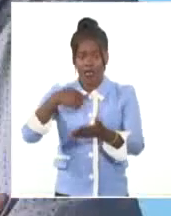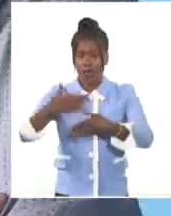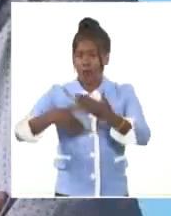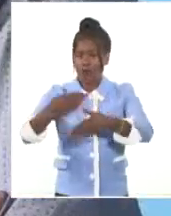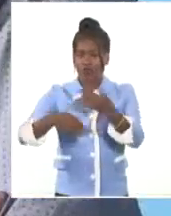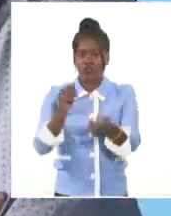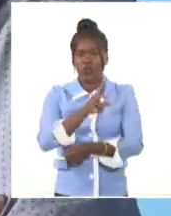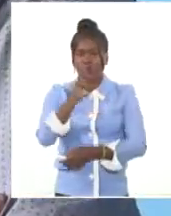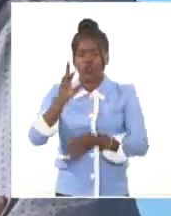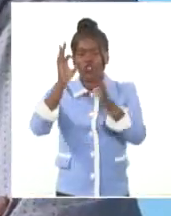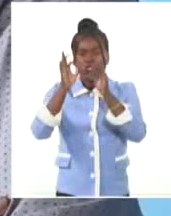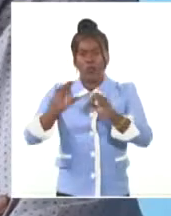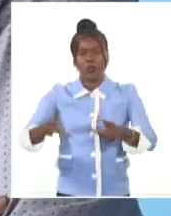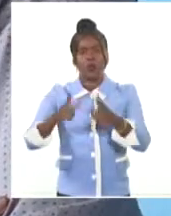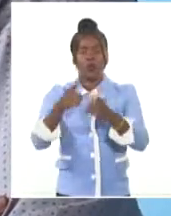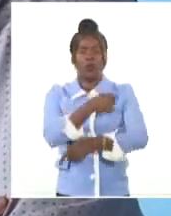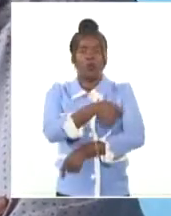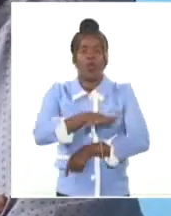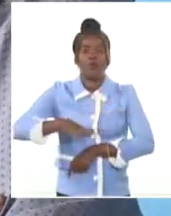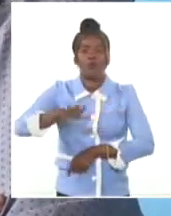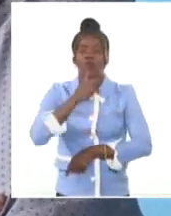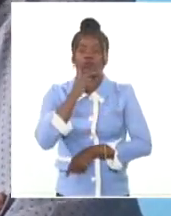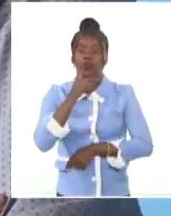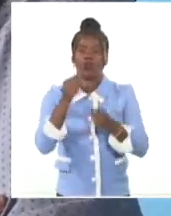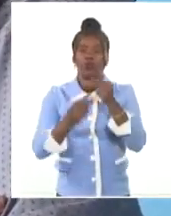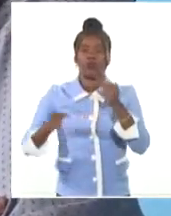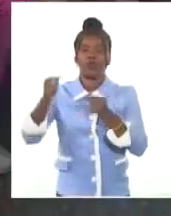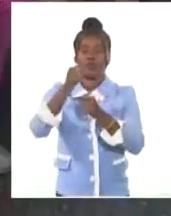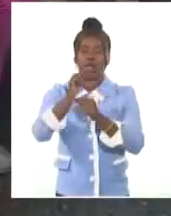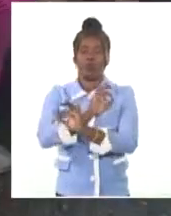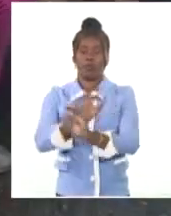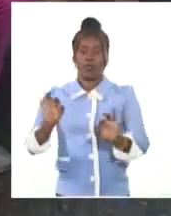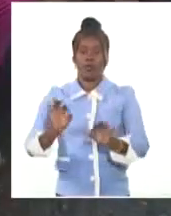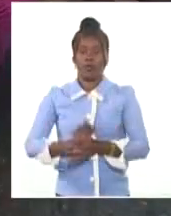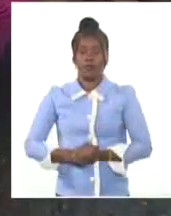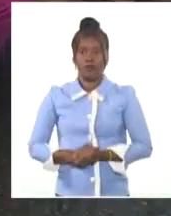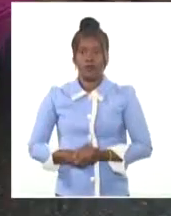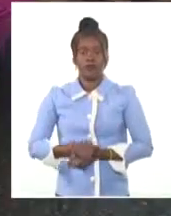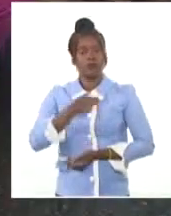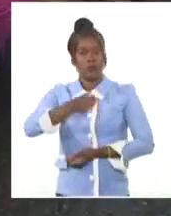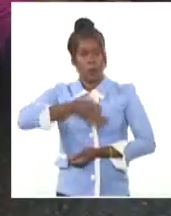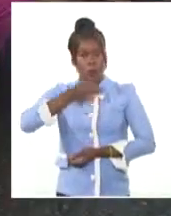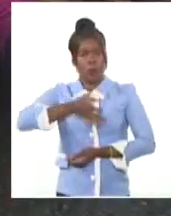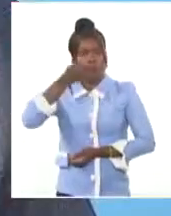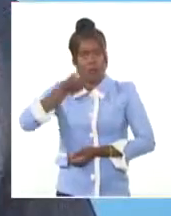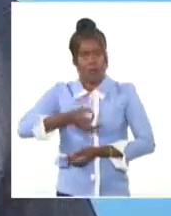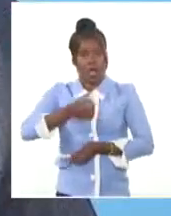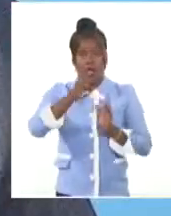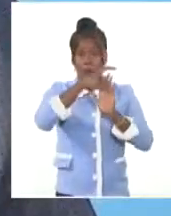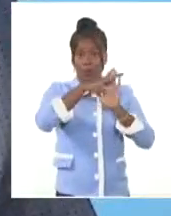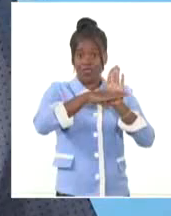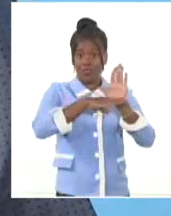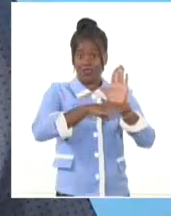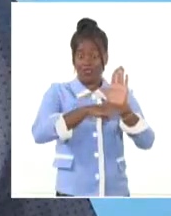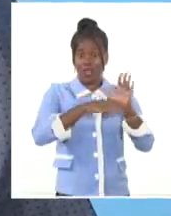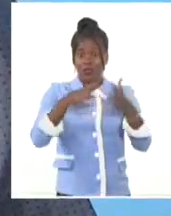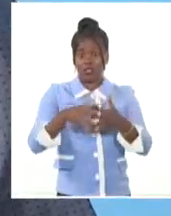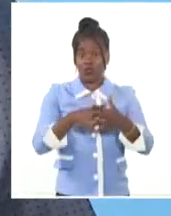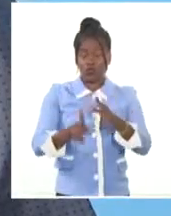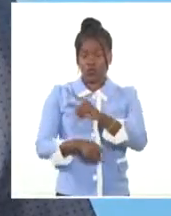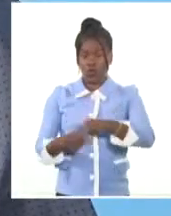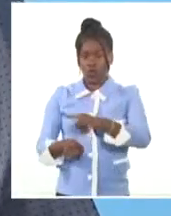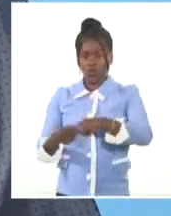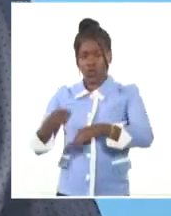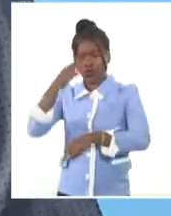revolucionario. Explicó acerca de todas las medidas y leyes aplicadas por Estados Unidos a Cuba, que han conllevado